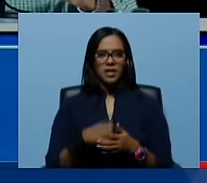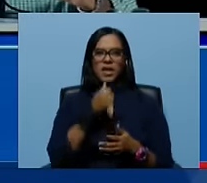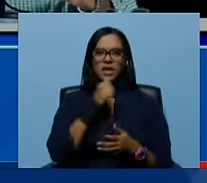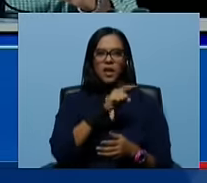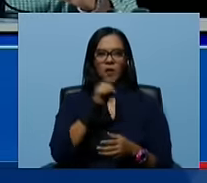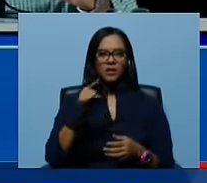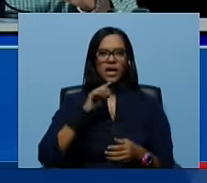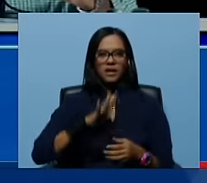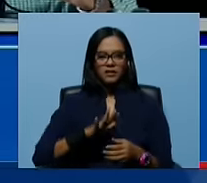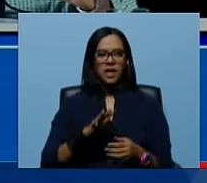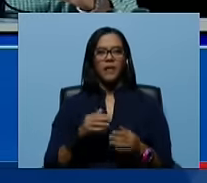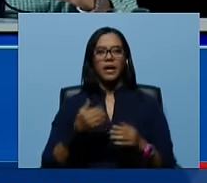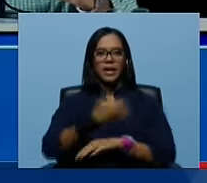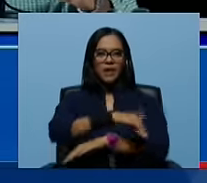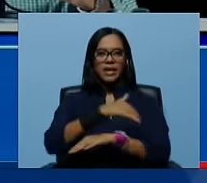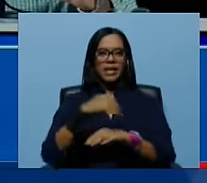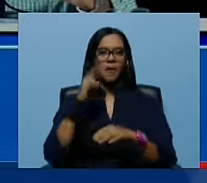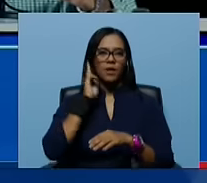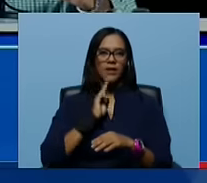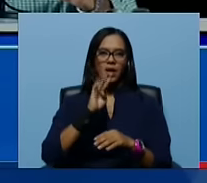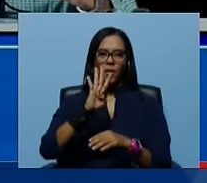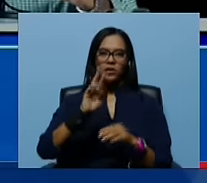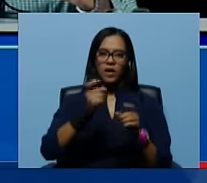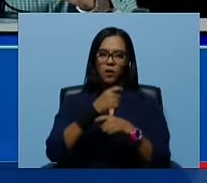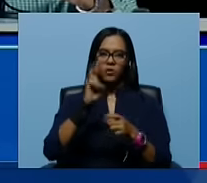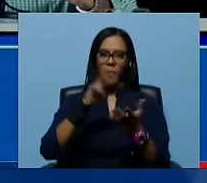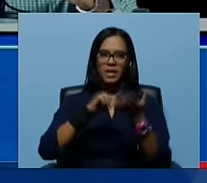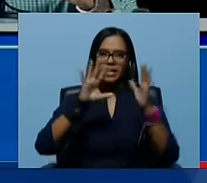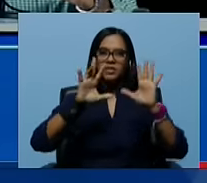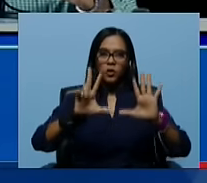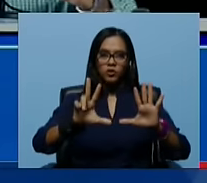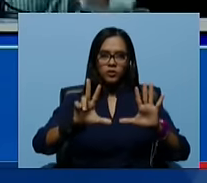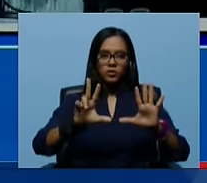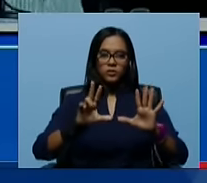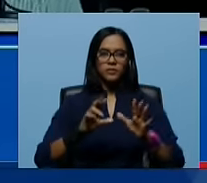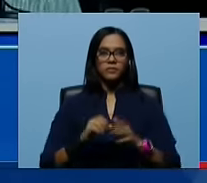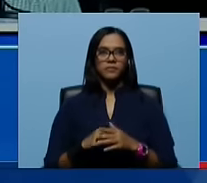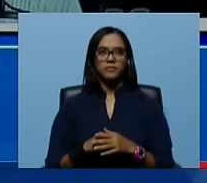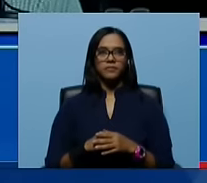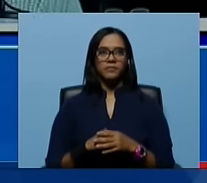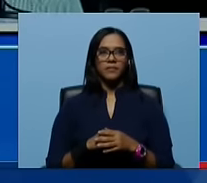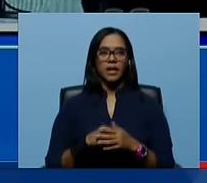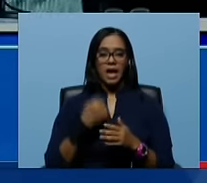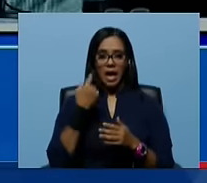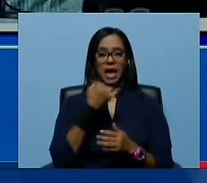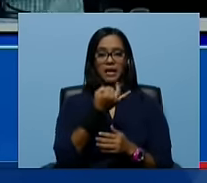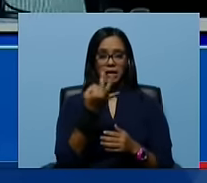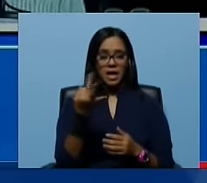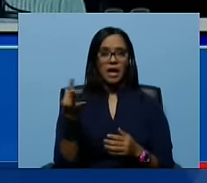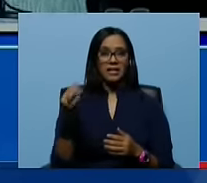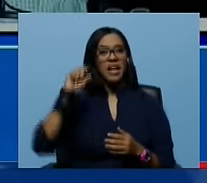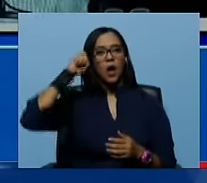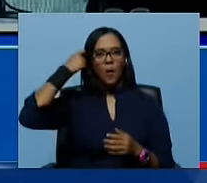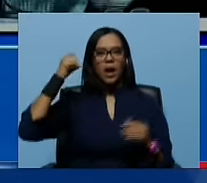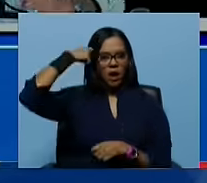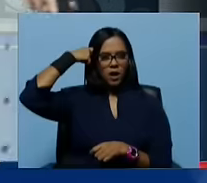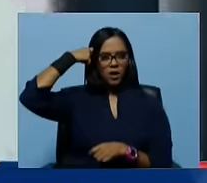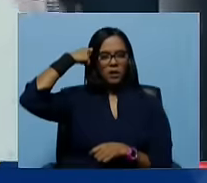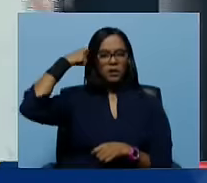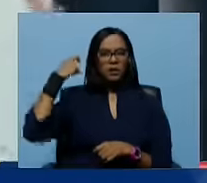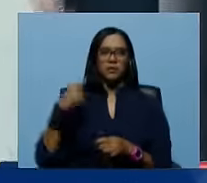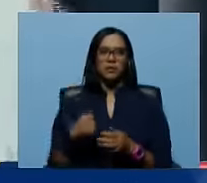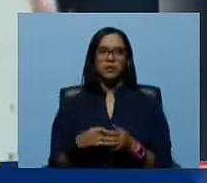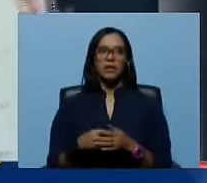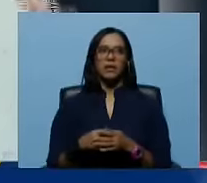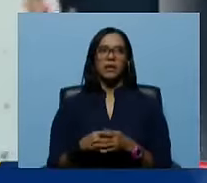ustedes estaban en la Avenida Bolívar el 4 de agosto de 2018? Mira que funcionario, ¿eh? ¿Te acuerdas las voces?